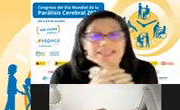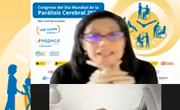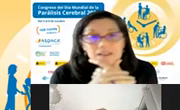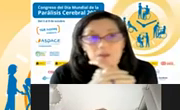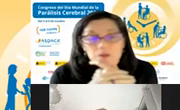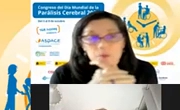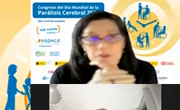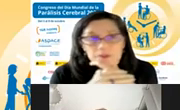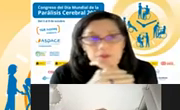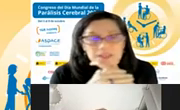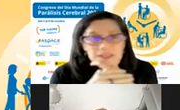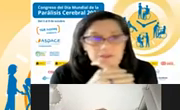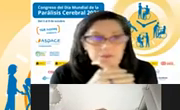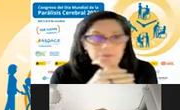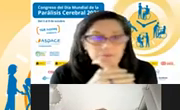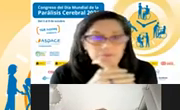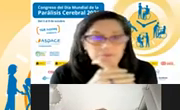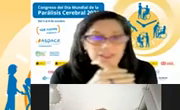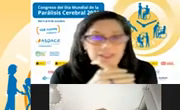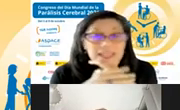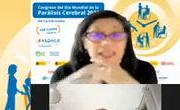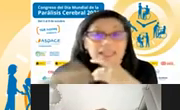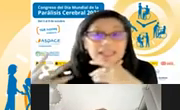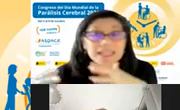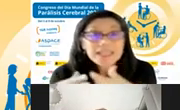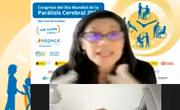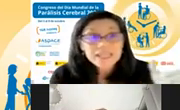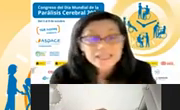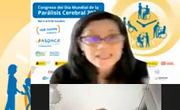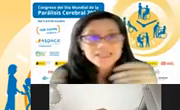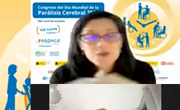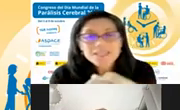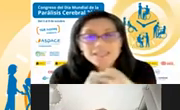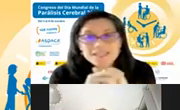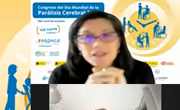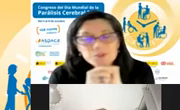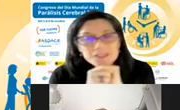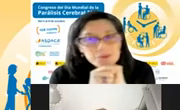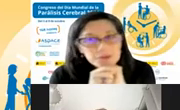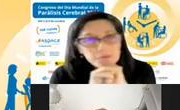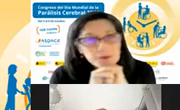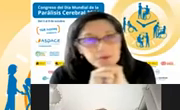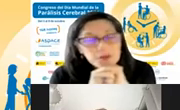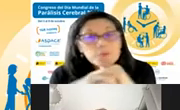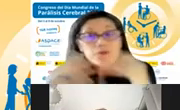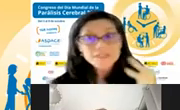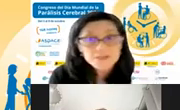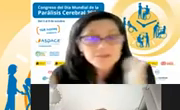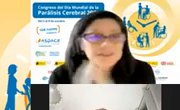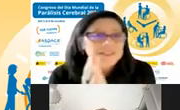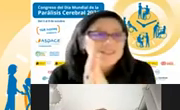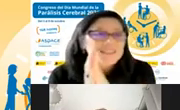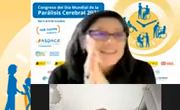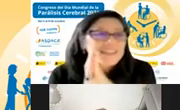de la asignación de población activa, ¿no? Le dice el señor que está en ese dispositivo de empleo,